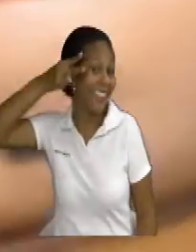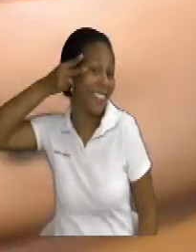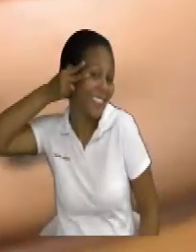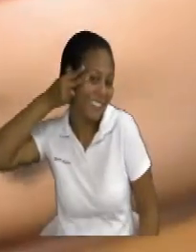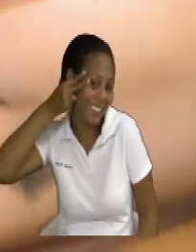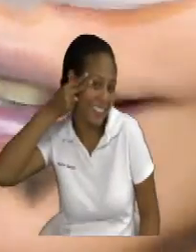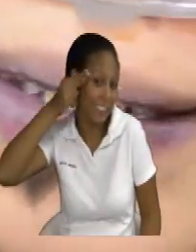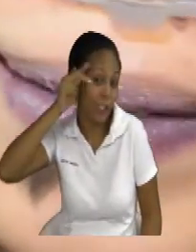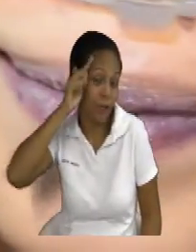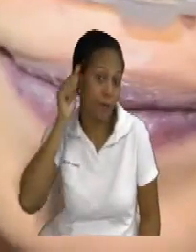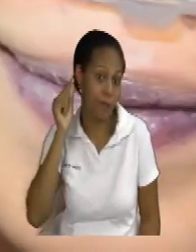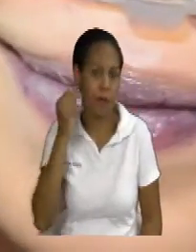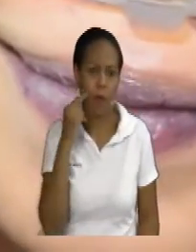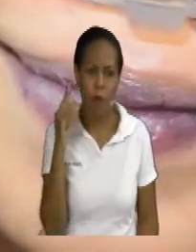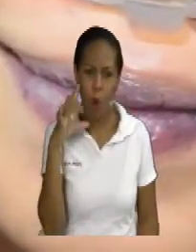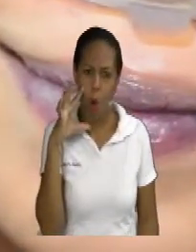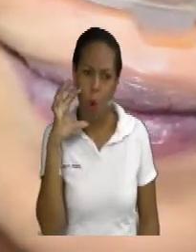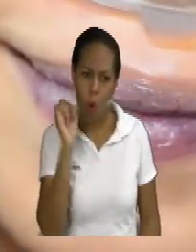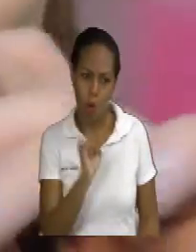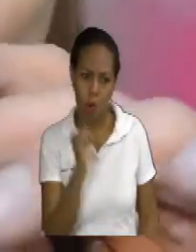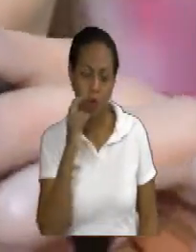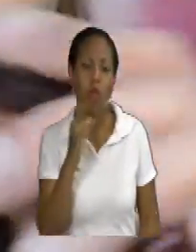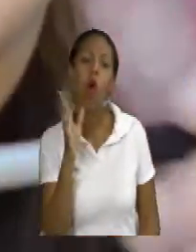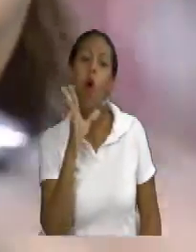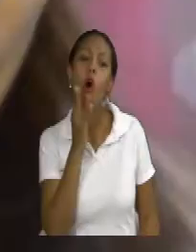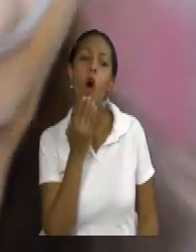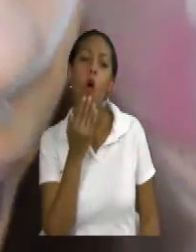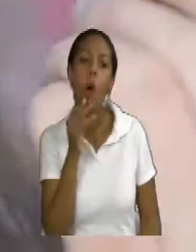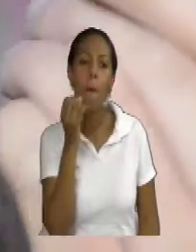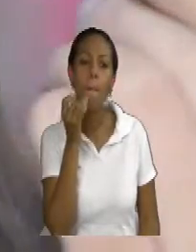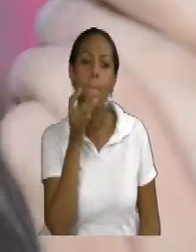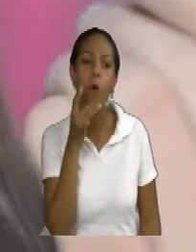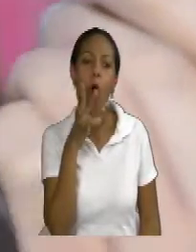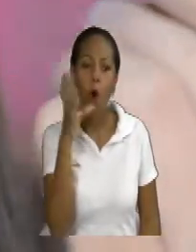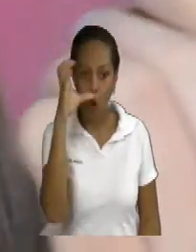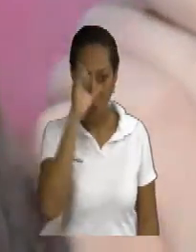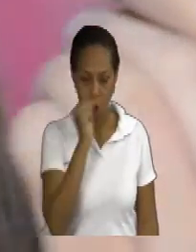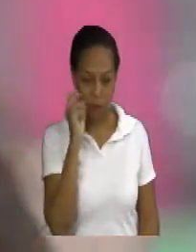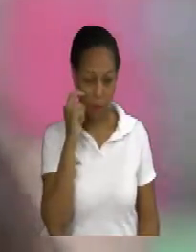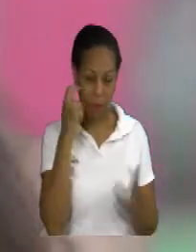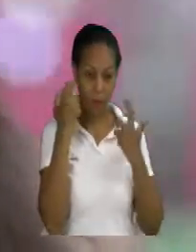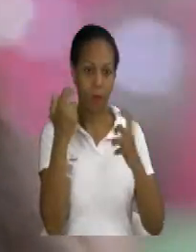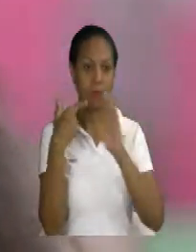poco más de profundidad con sombra color morado oscuro.